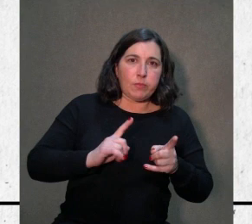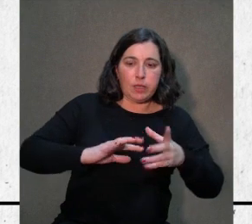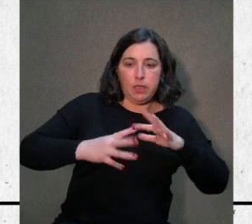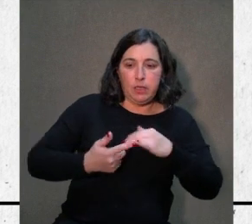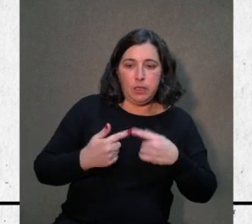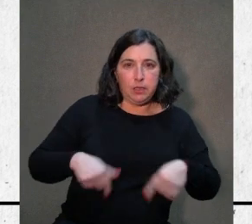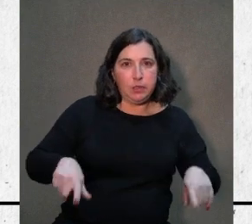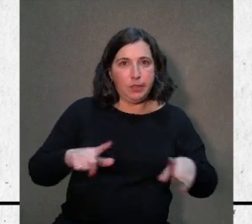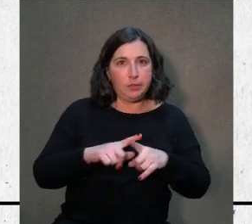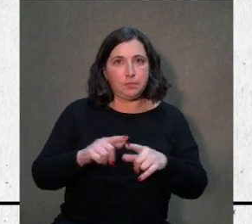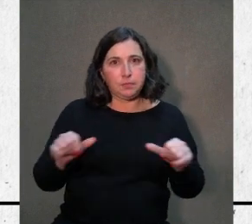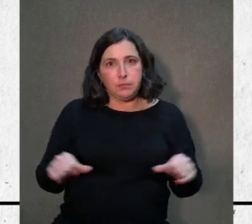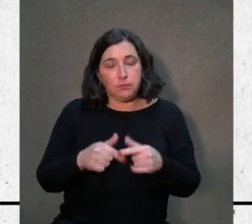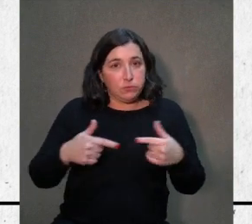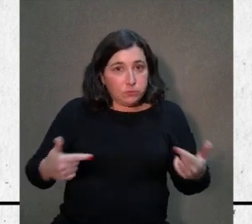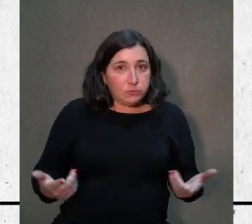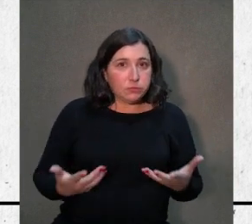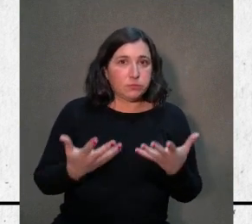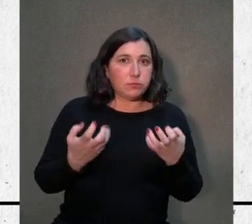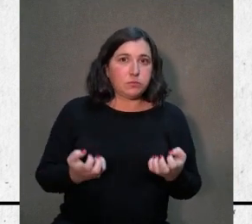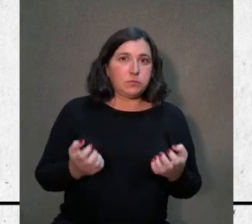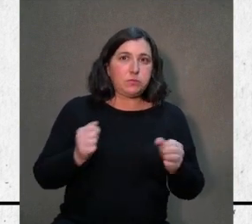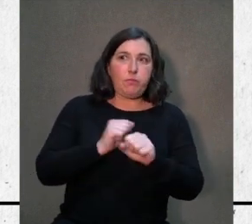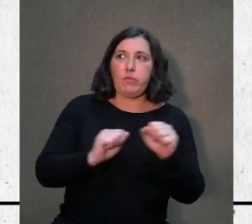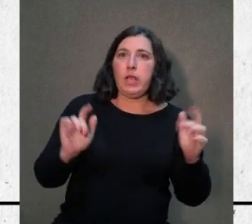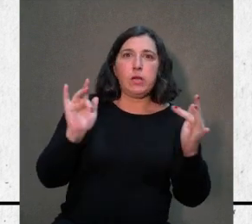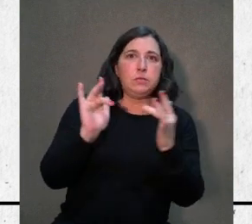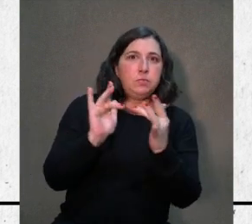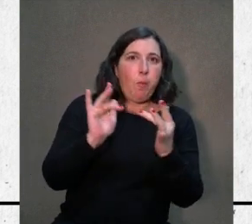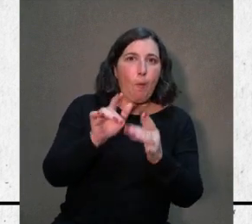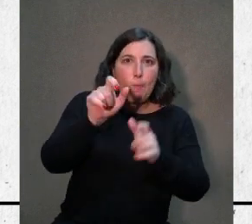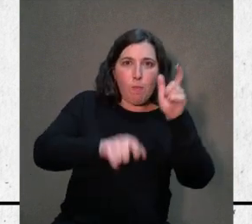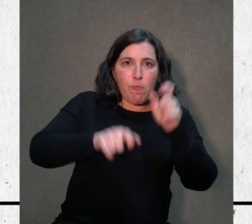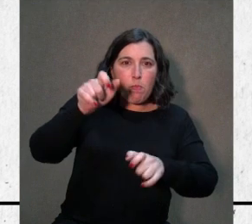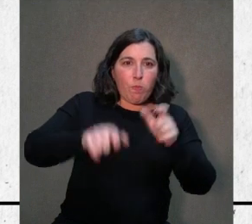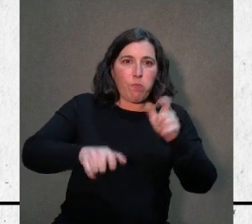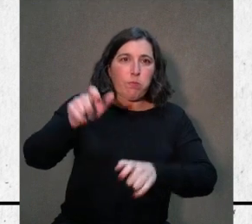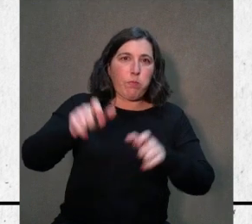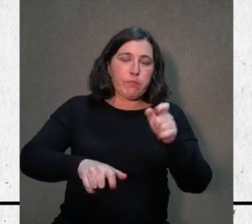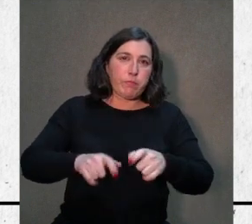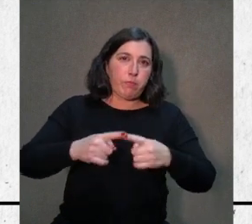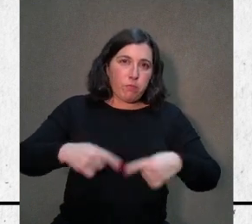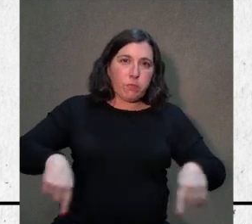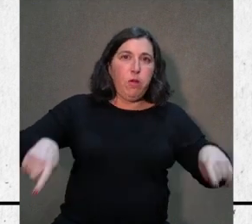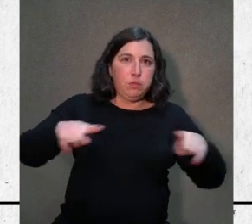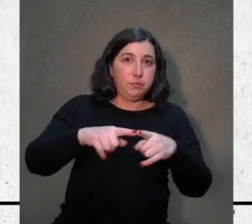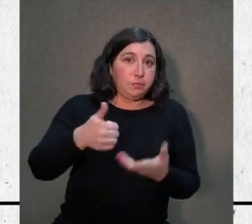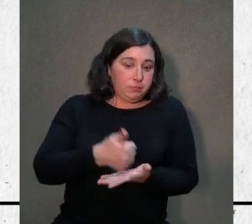generando cosas para también hacerle llegar al público de que estamos acá y que